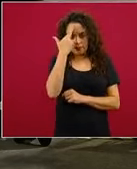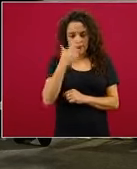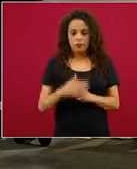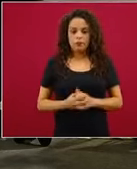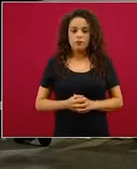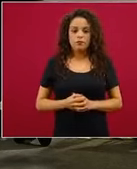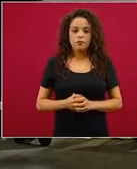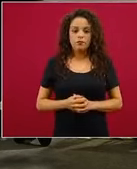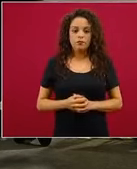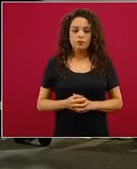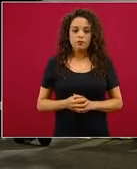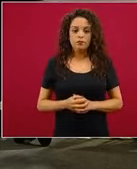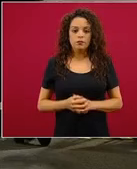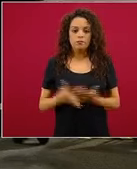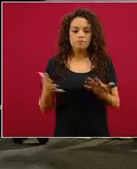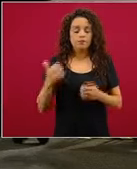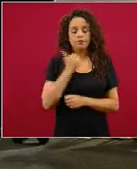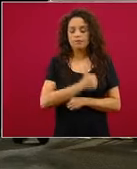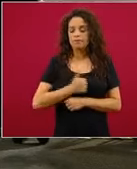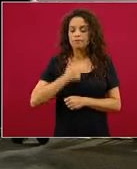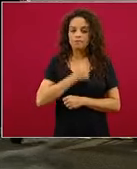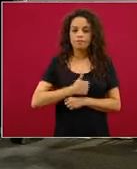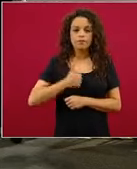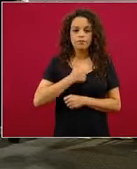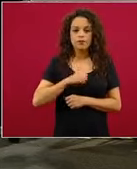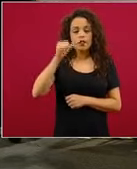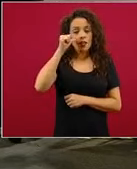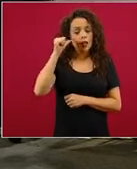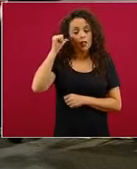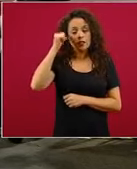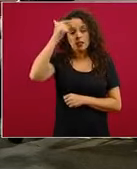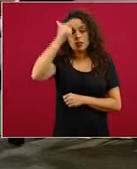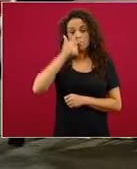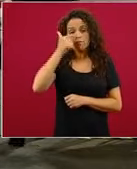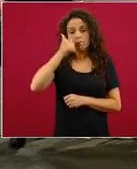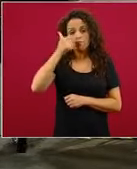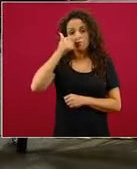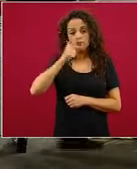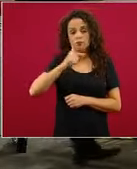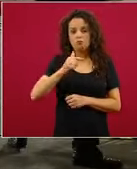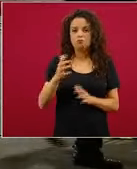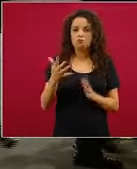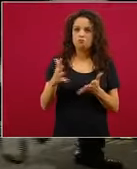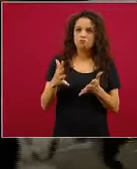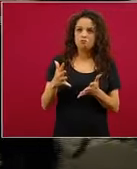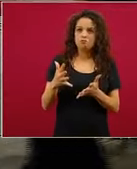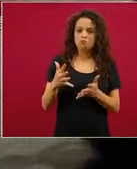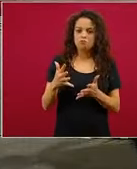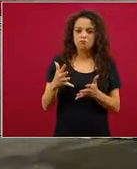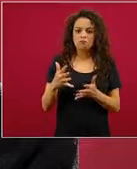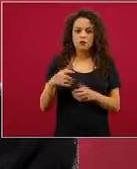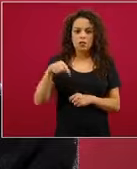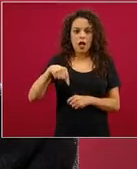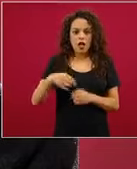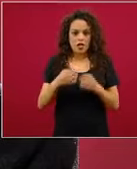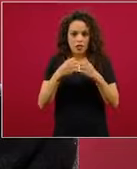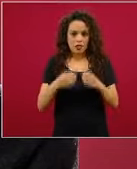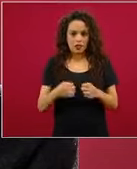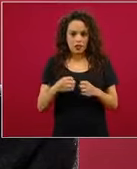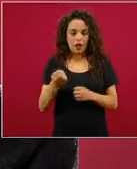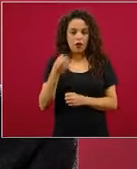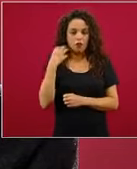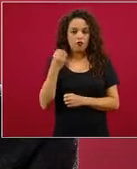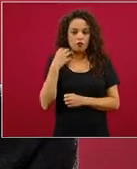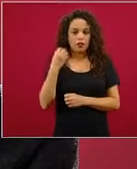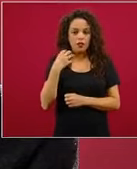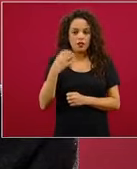Muy desafortunadamente falleció ayer por la noche, más o menos en las horas en que estábamos aquí en la